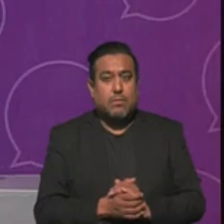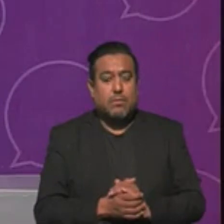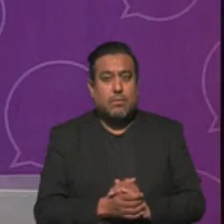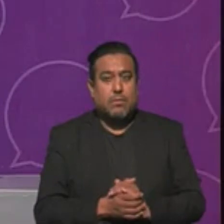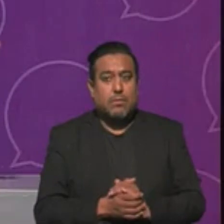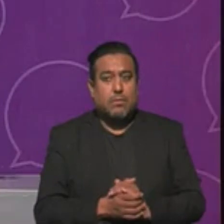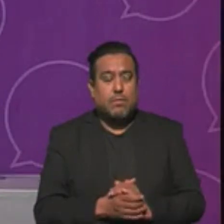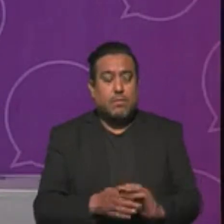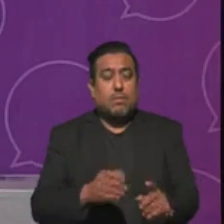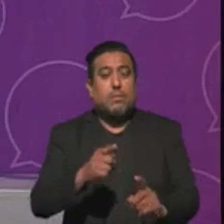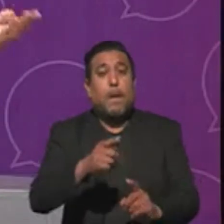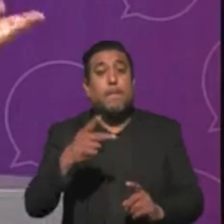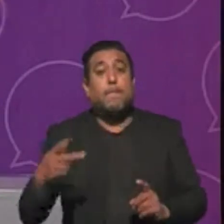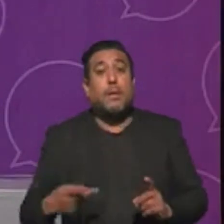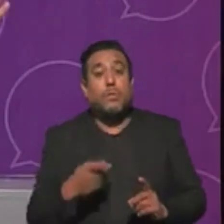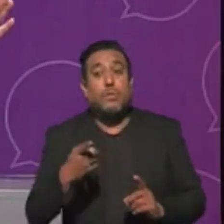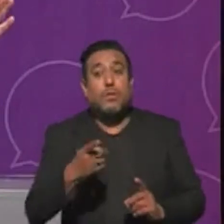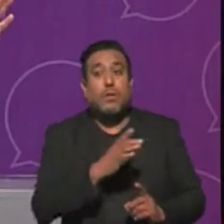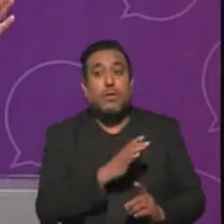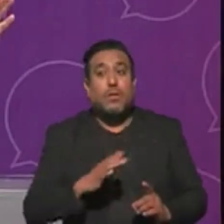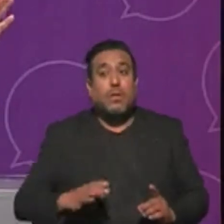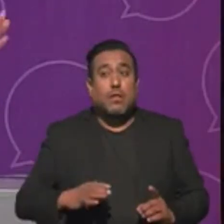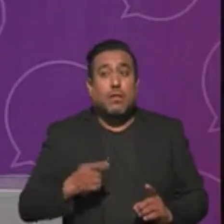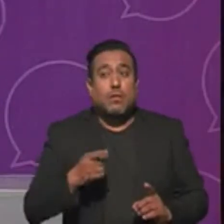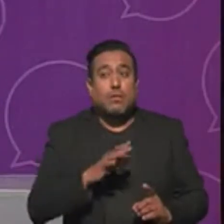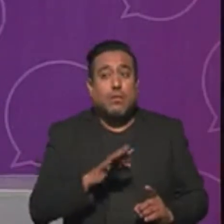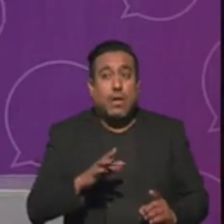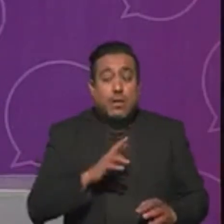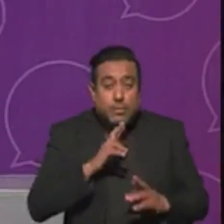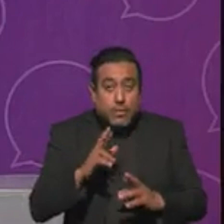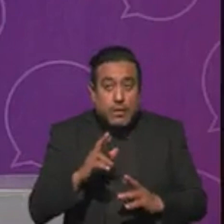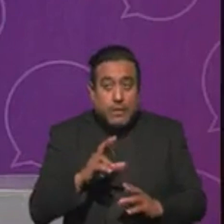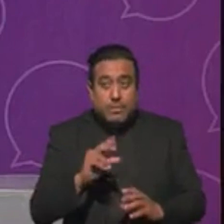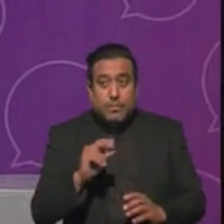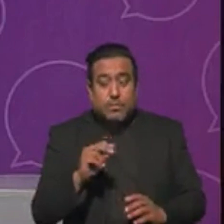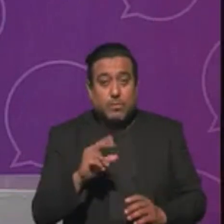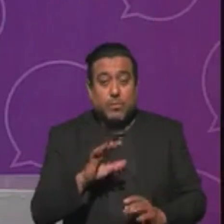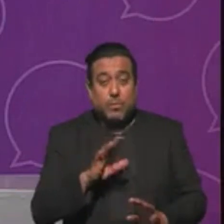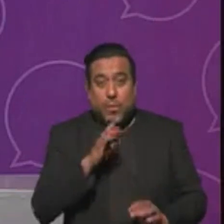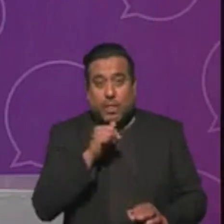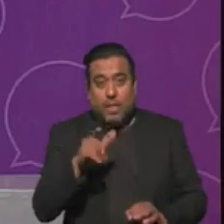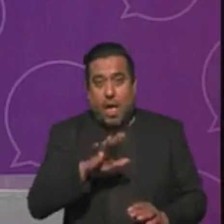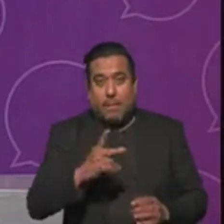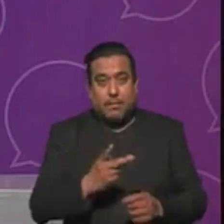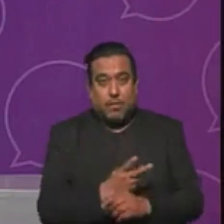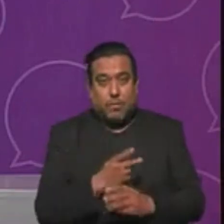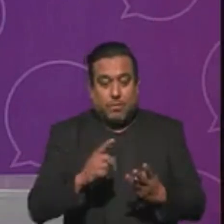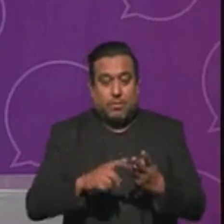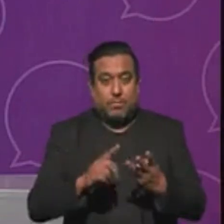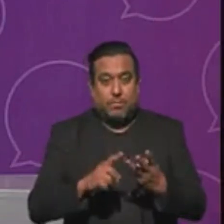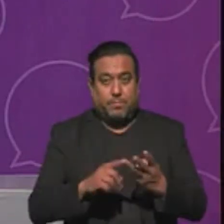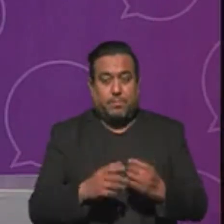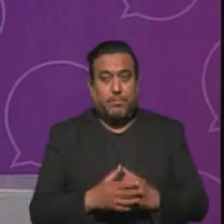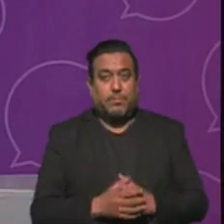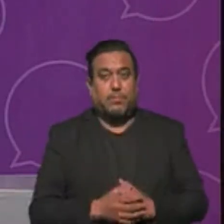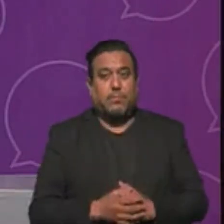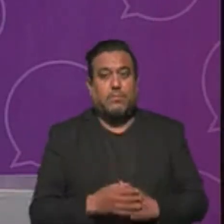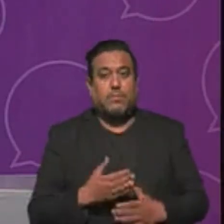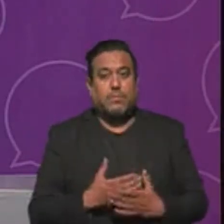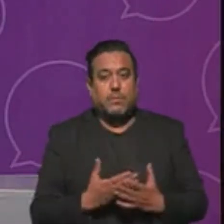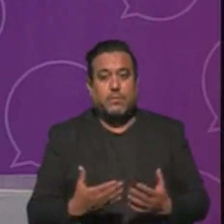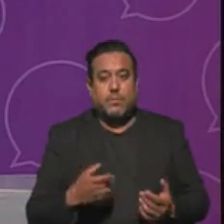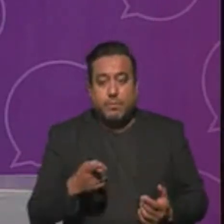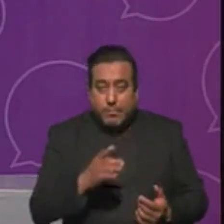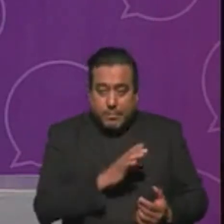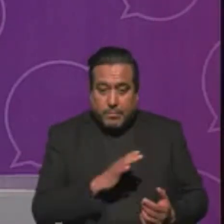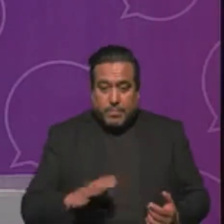no ya no ya el el candidato ya se había votado usted uso de su réplica en esta tercer segmento r Gracias candidato Vamos a continuar ahora con